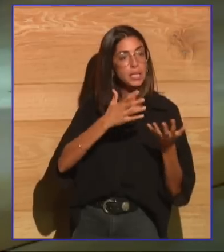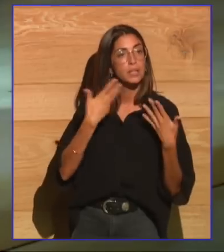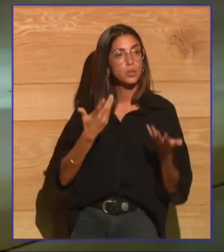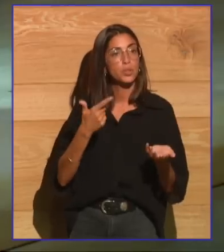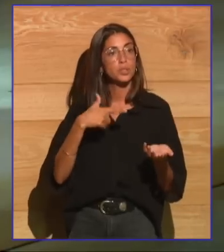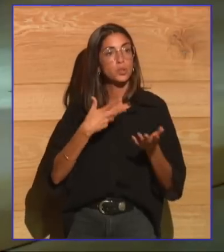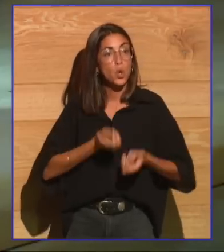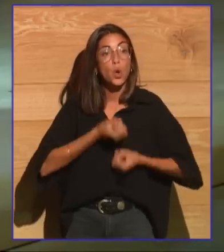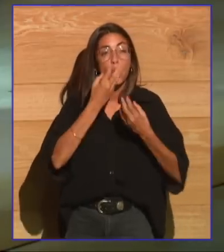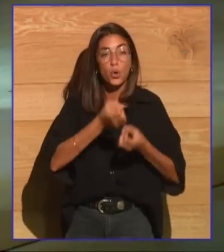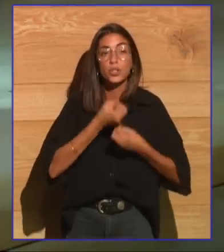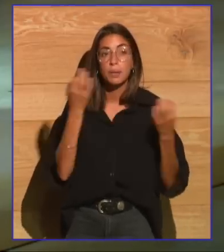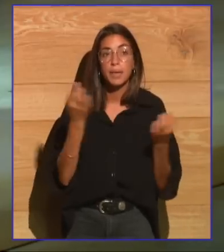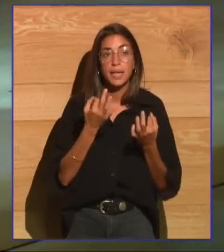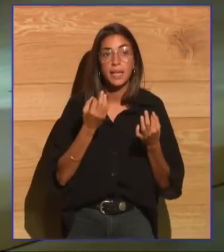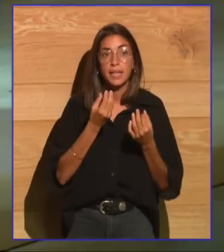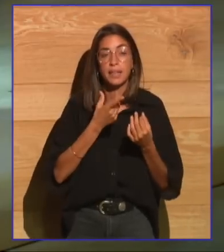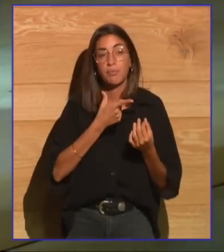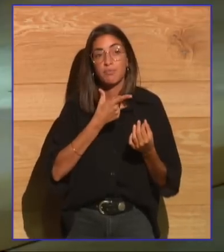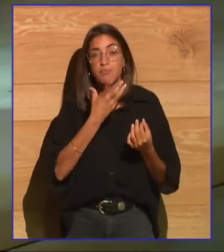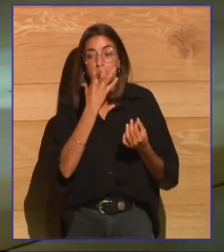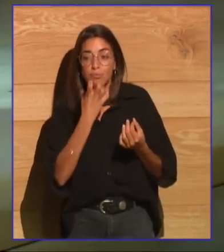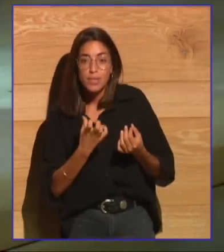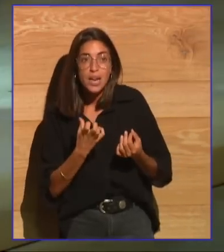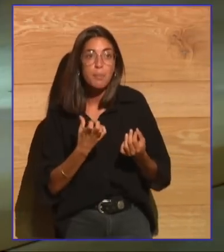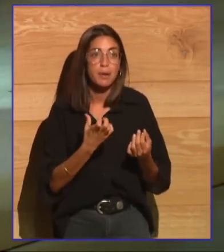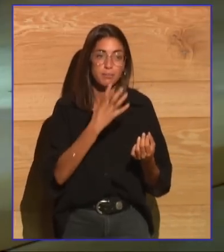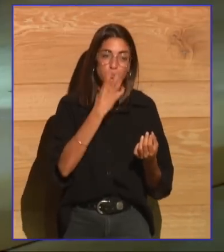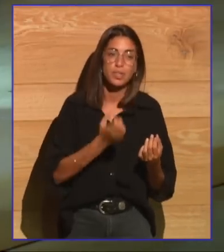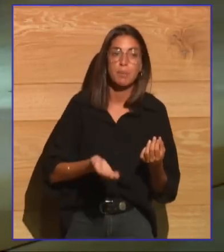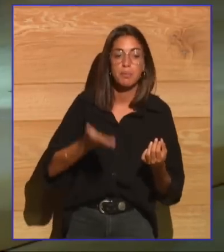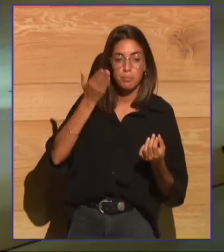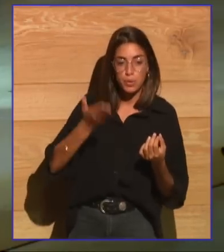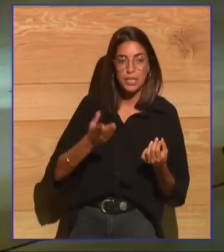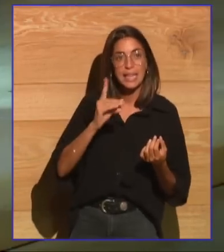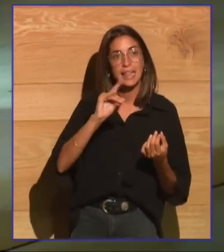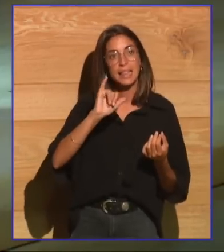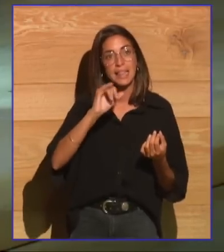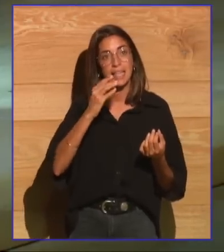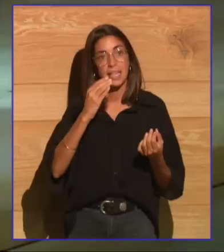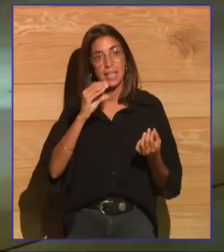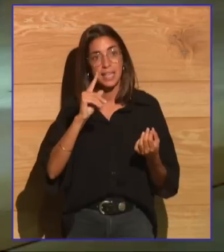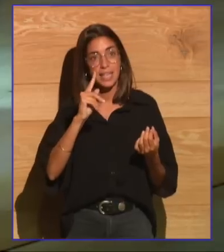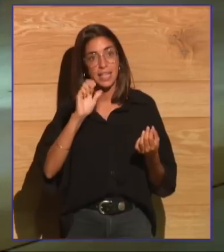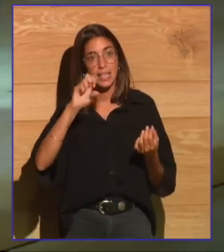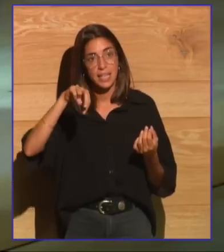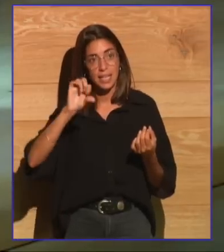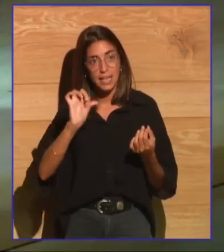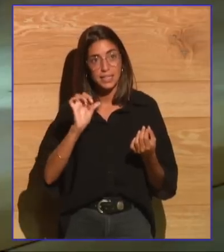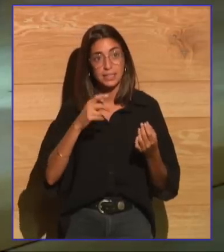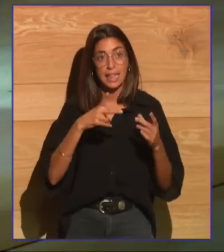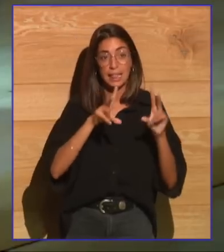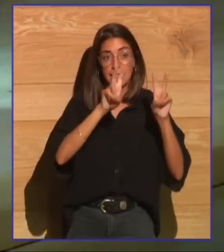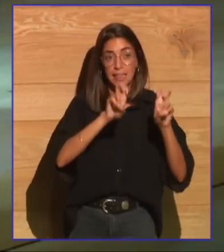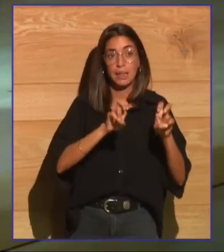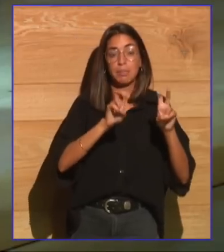este gran melodrama es un gran melodrama es muy vigencia no incluso en términos estructurales